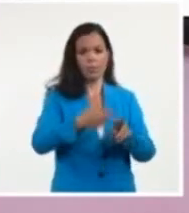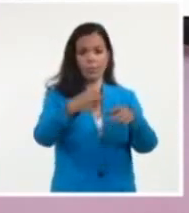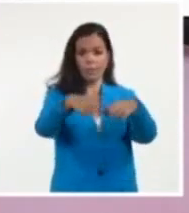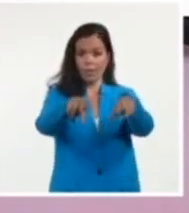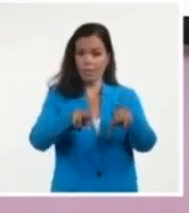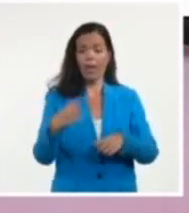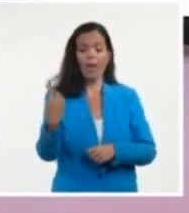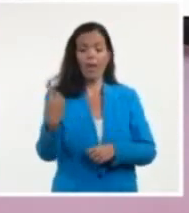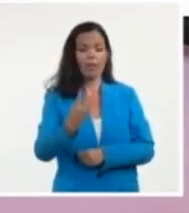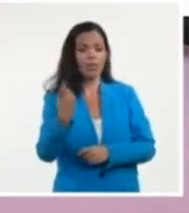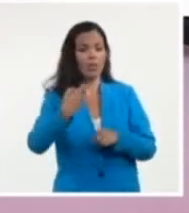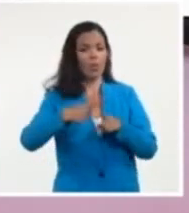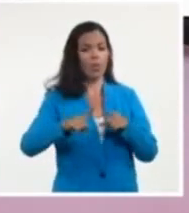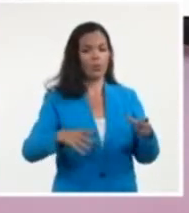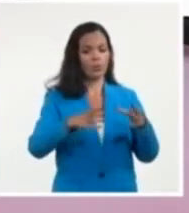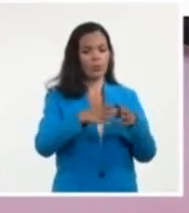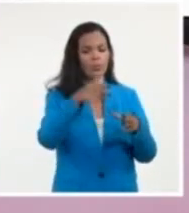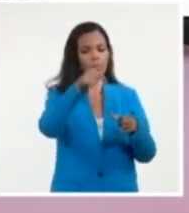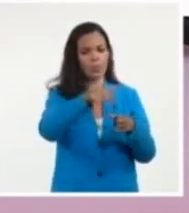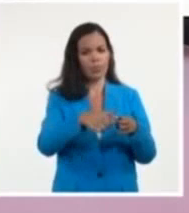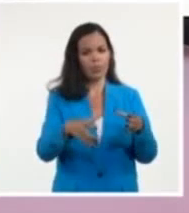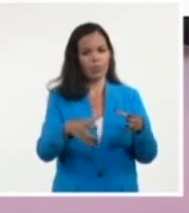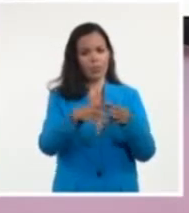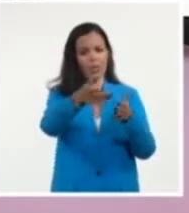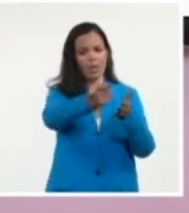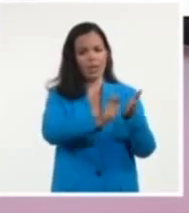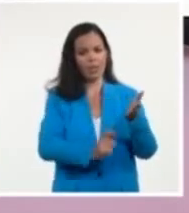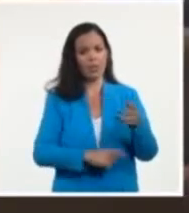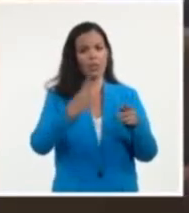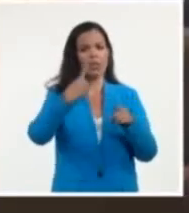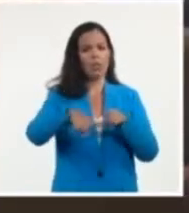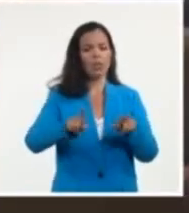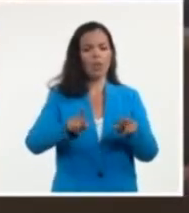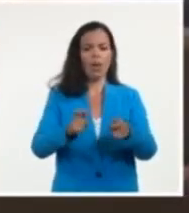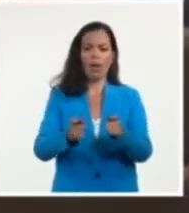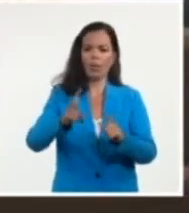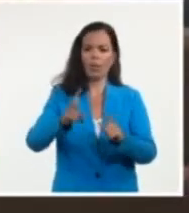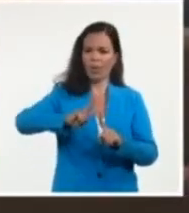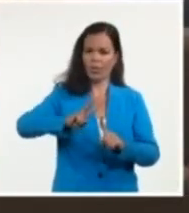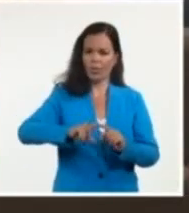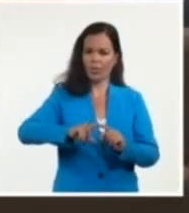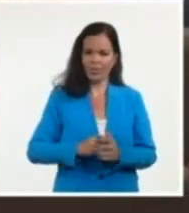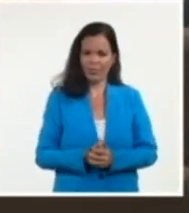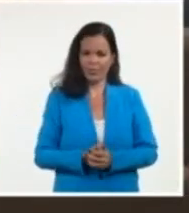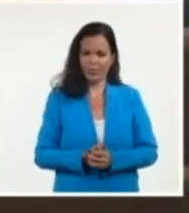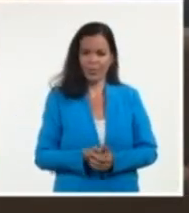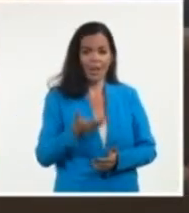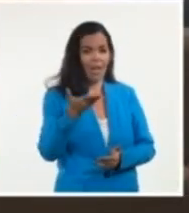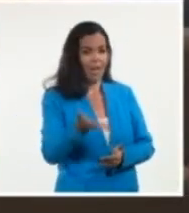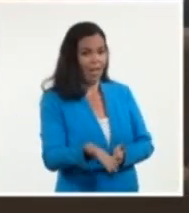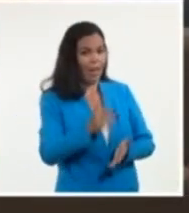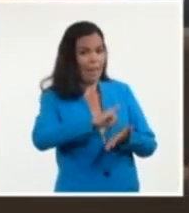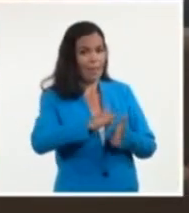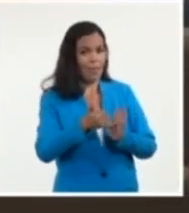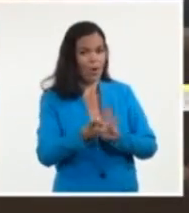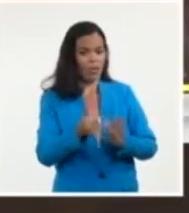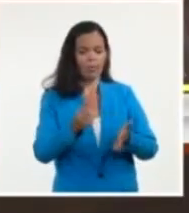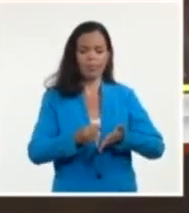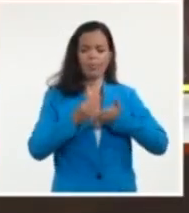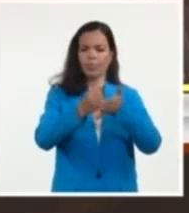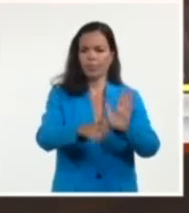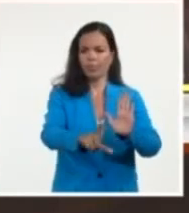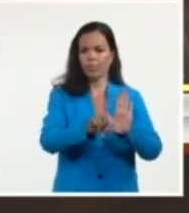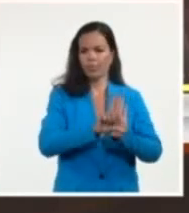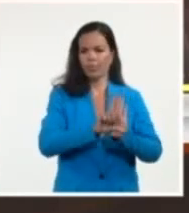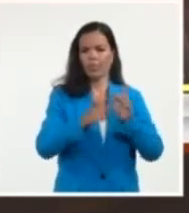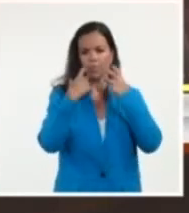integrantes de la Comisión Redactora, así como directivos de la radio y la televisión. El proyecto respalda en el orden jurídico el papel